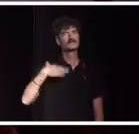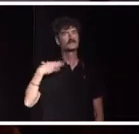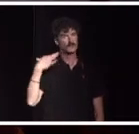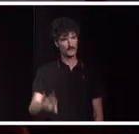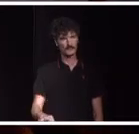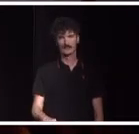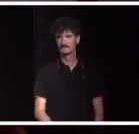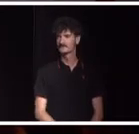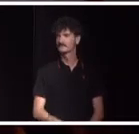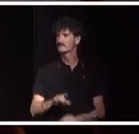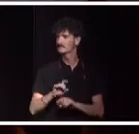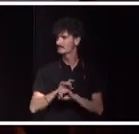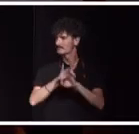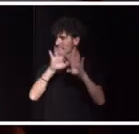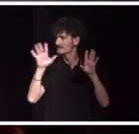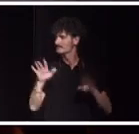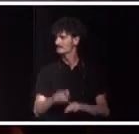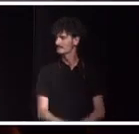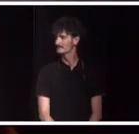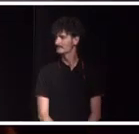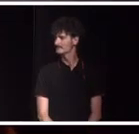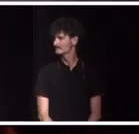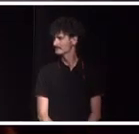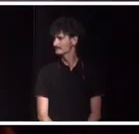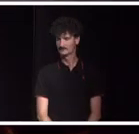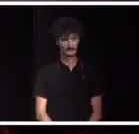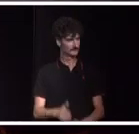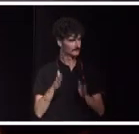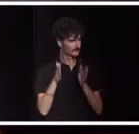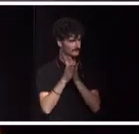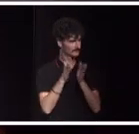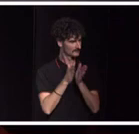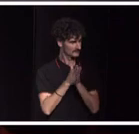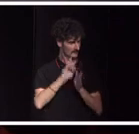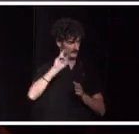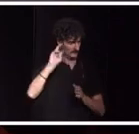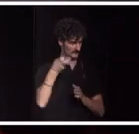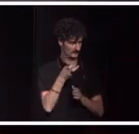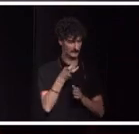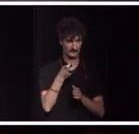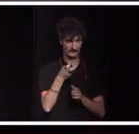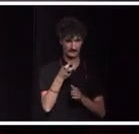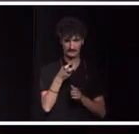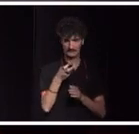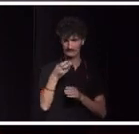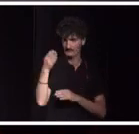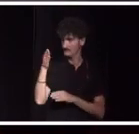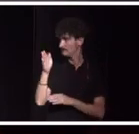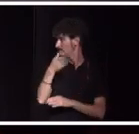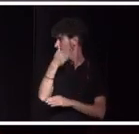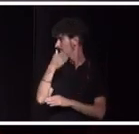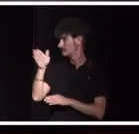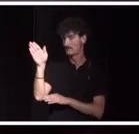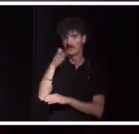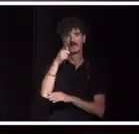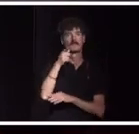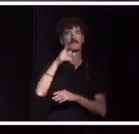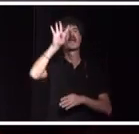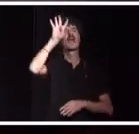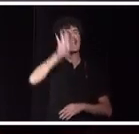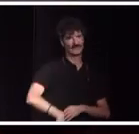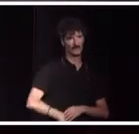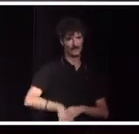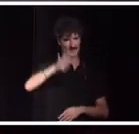Y ahora os dejo con una compañera querida que ha mantenido las banderas de Podem bien altas también en